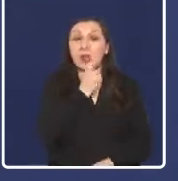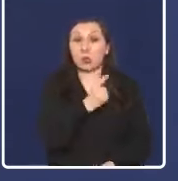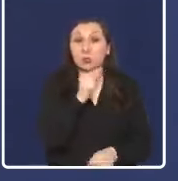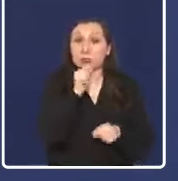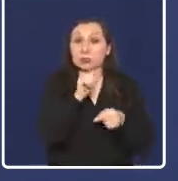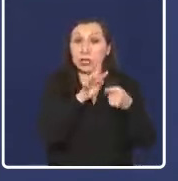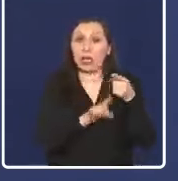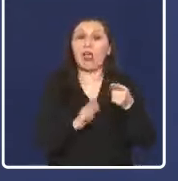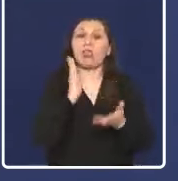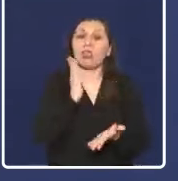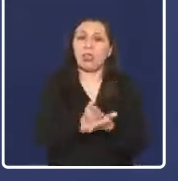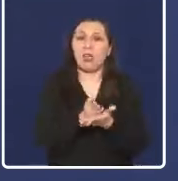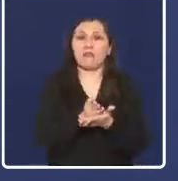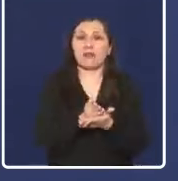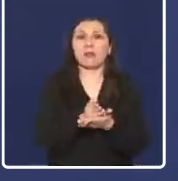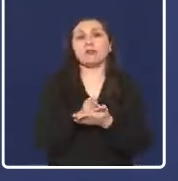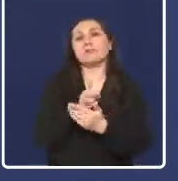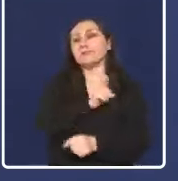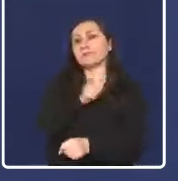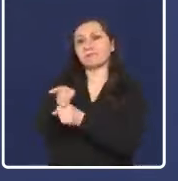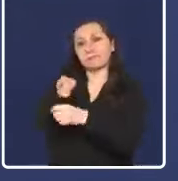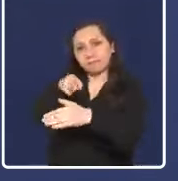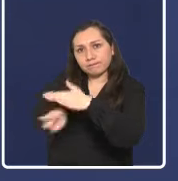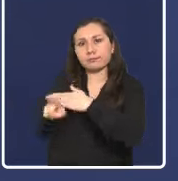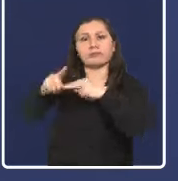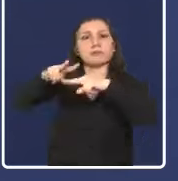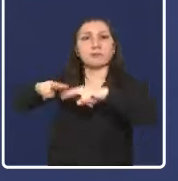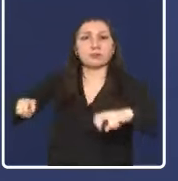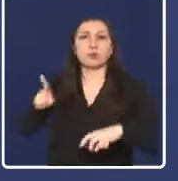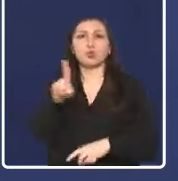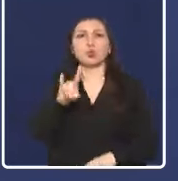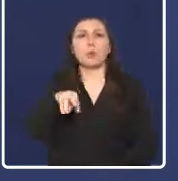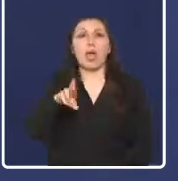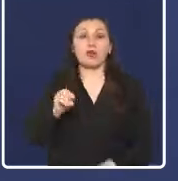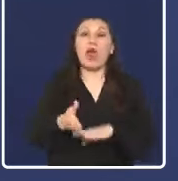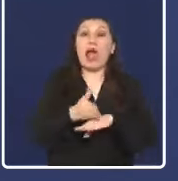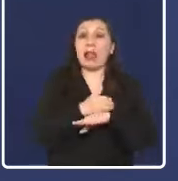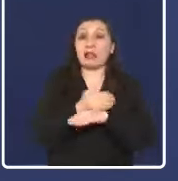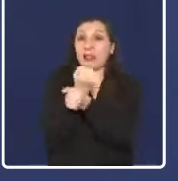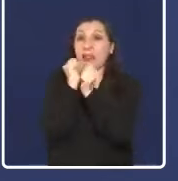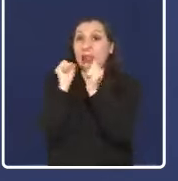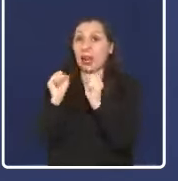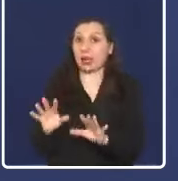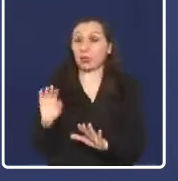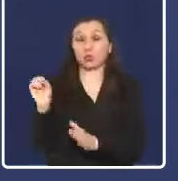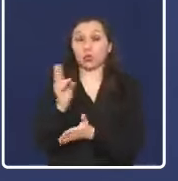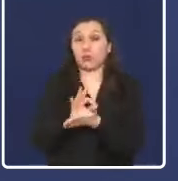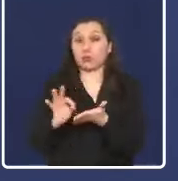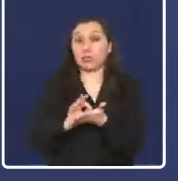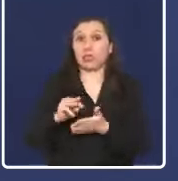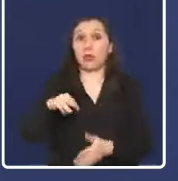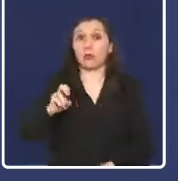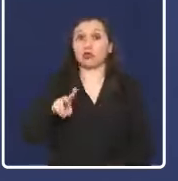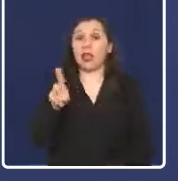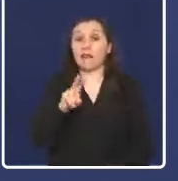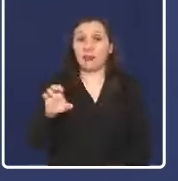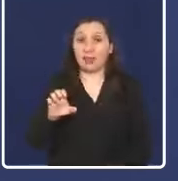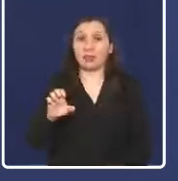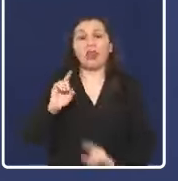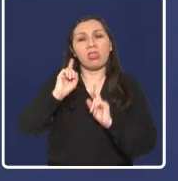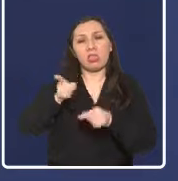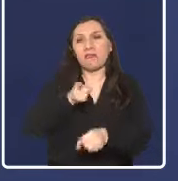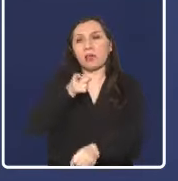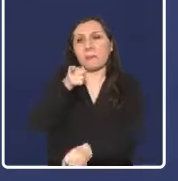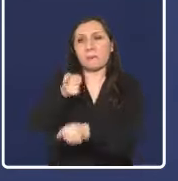características está el deber de instruirse un sumario. Entonces, antes de que se curse la renuncia del subsecretario Monsalve, nos preocupamos de que